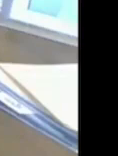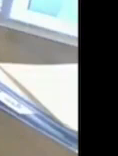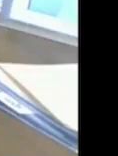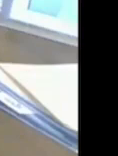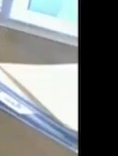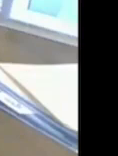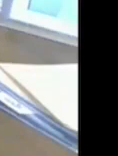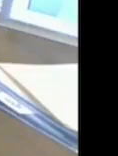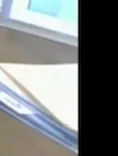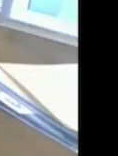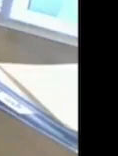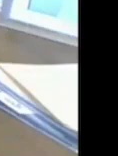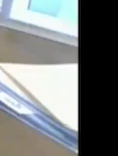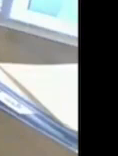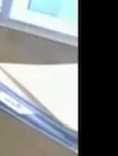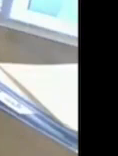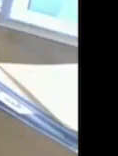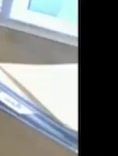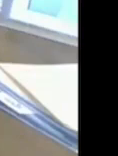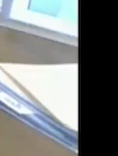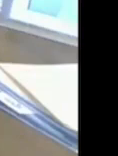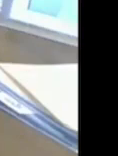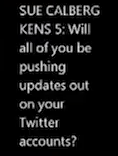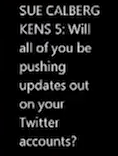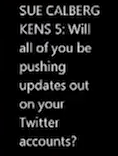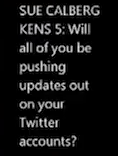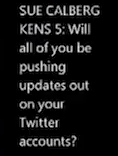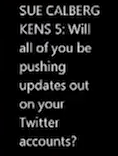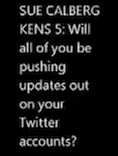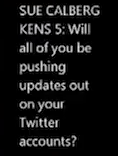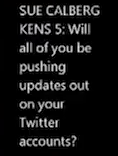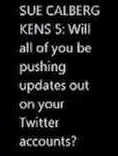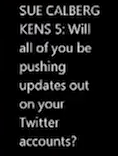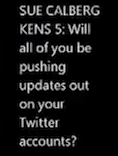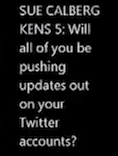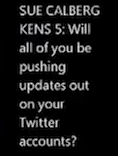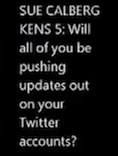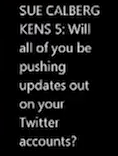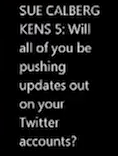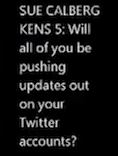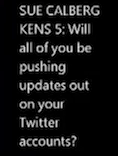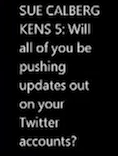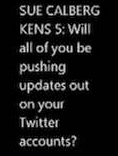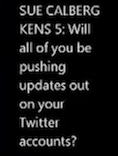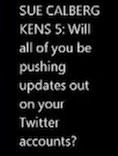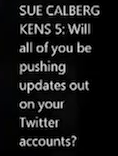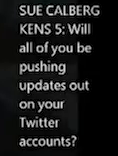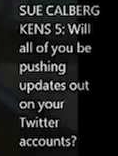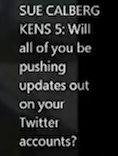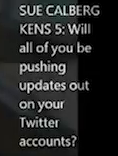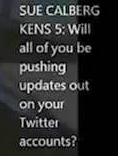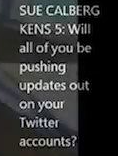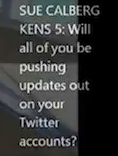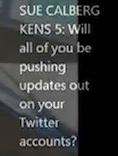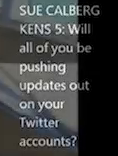están haciendo las preparaciones para poder abrirlos y eso se necesita. Mañana, como al mediodía, como a la 1 de la